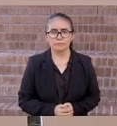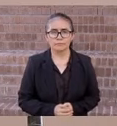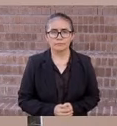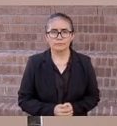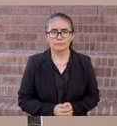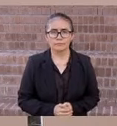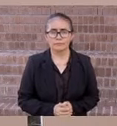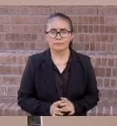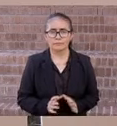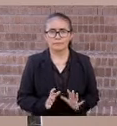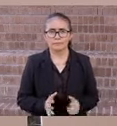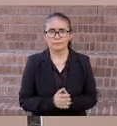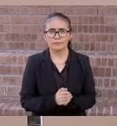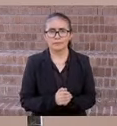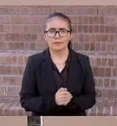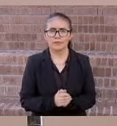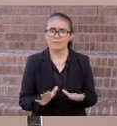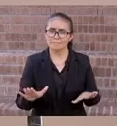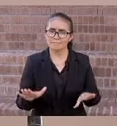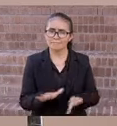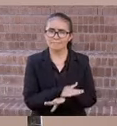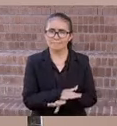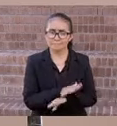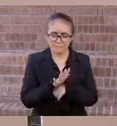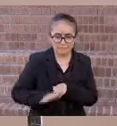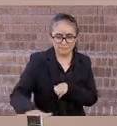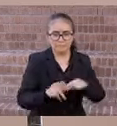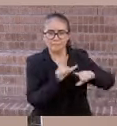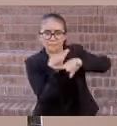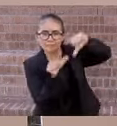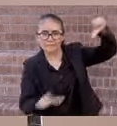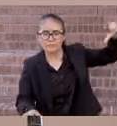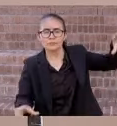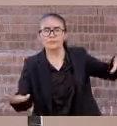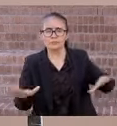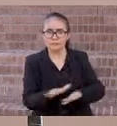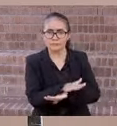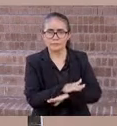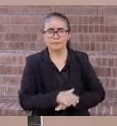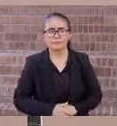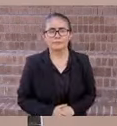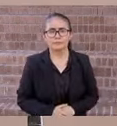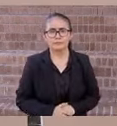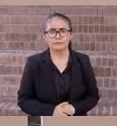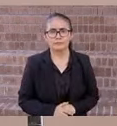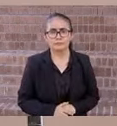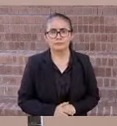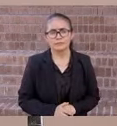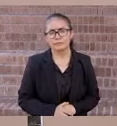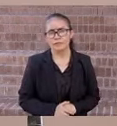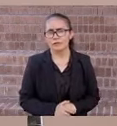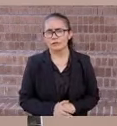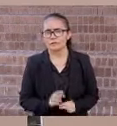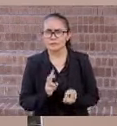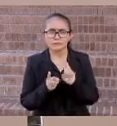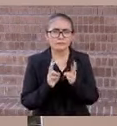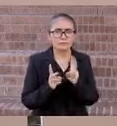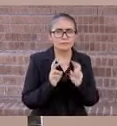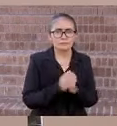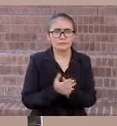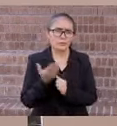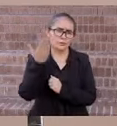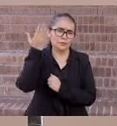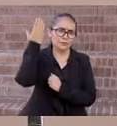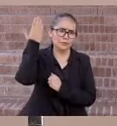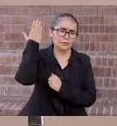y llevar a cabo una transformación en nuestro país hablé mucho